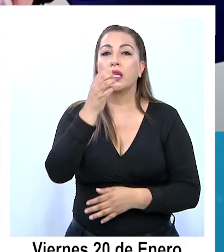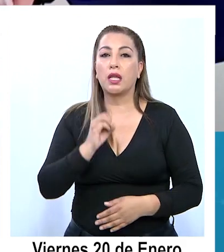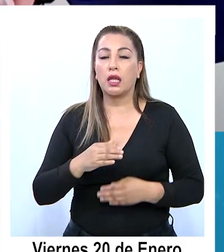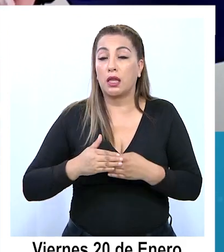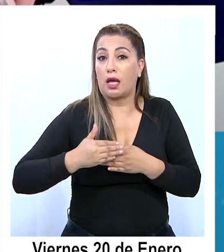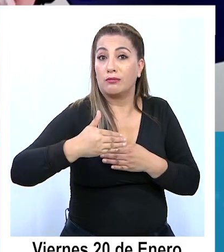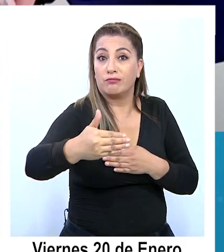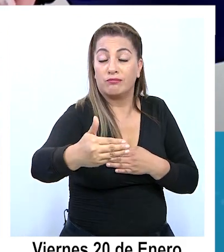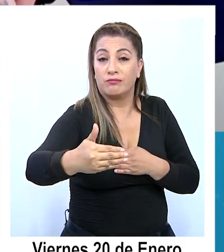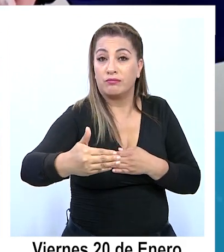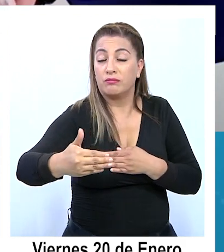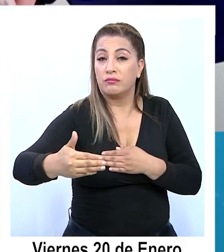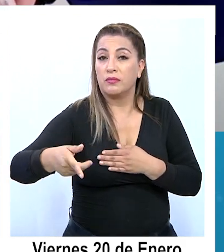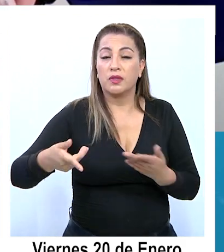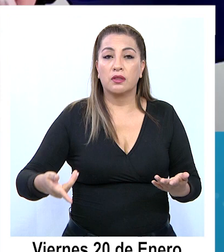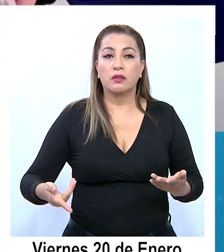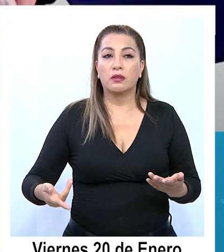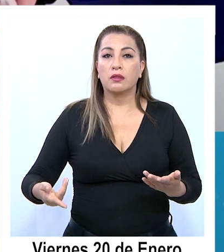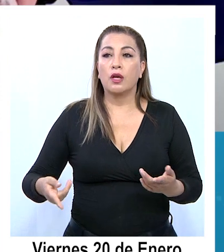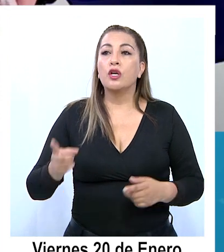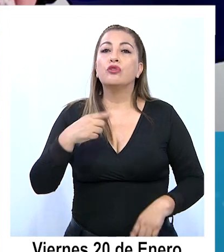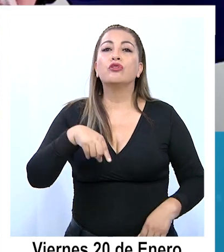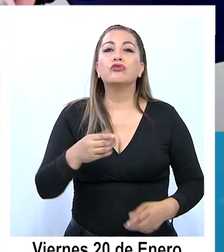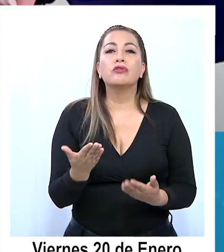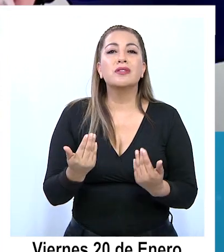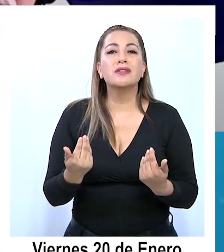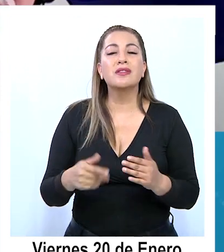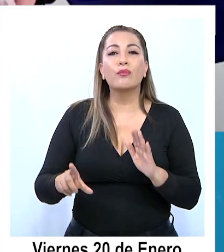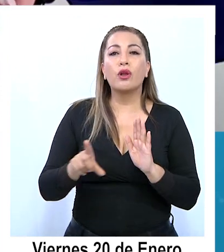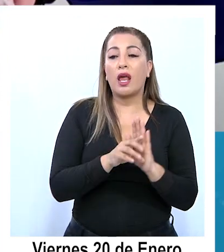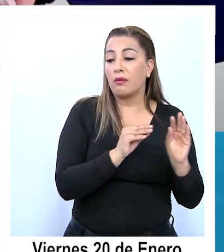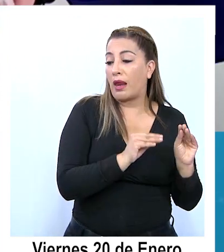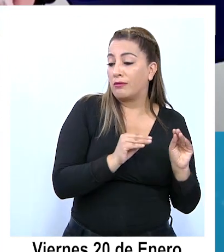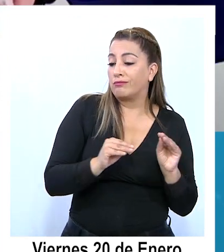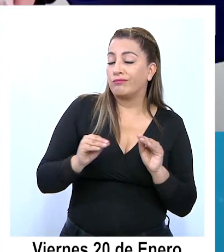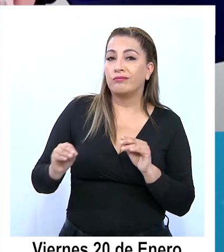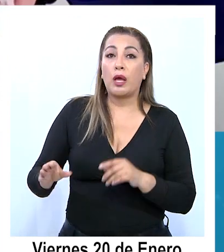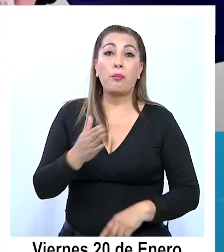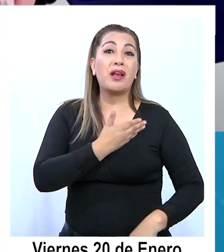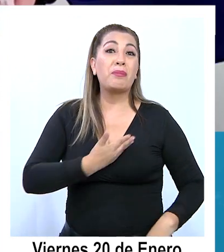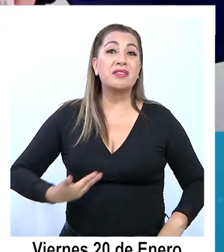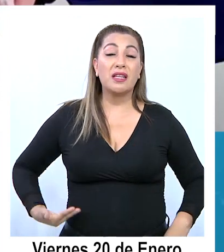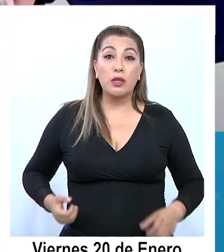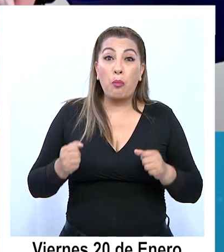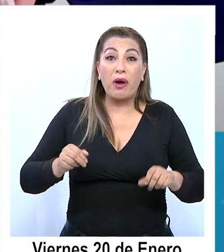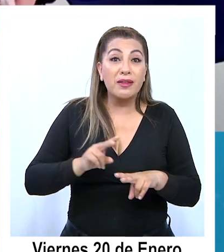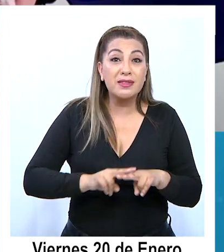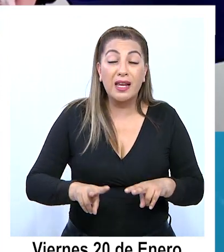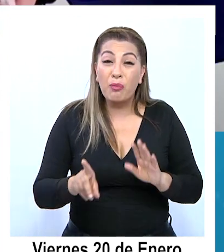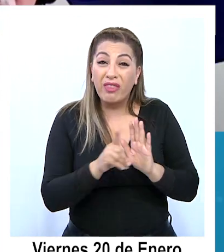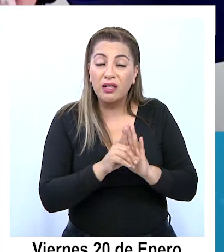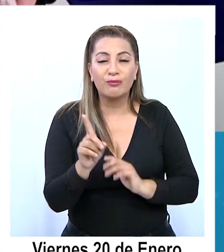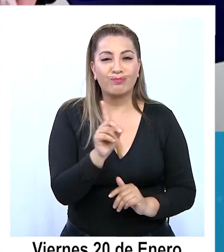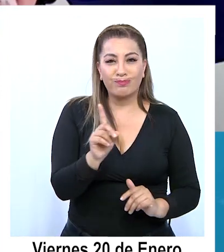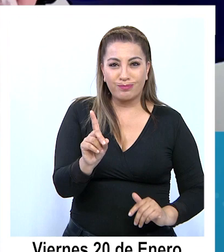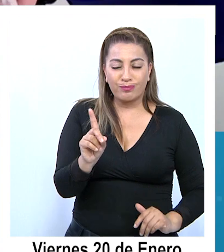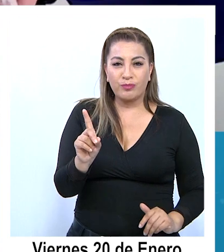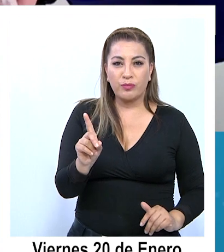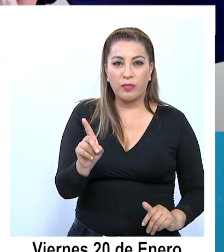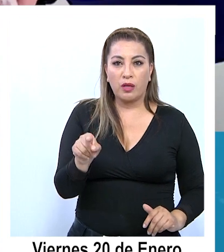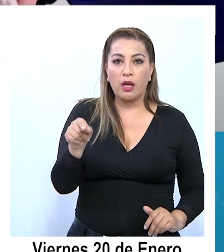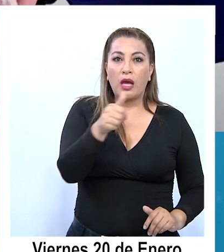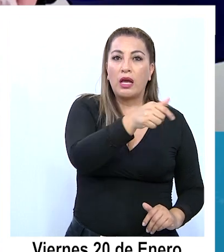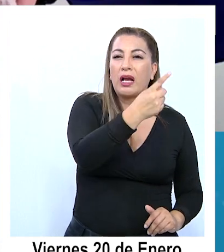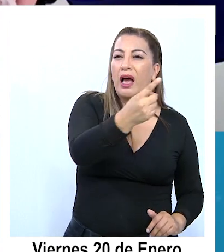lo tanto, para prorrogar esas franquicias, tú requieres ley. No puede hacerlo el presidente por un decreto. Entonces, lo que ellos han dicho es una